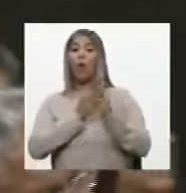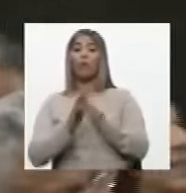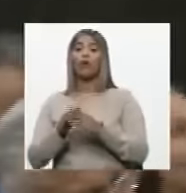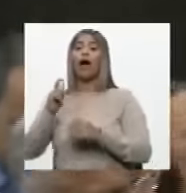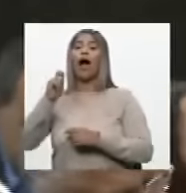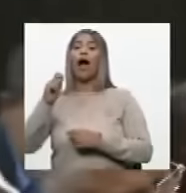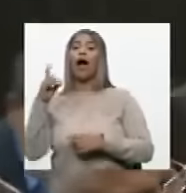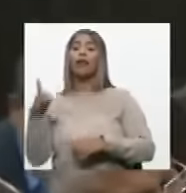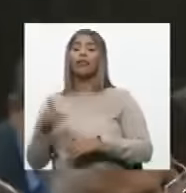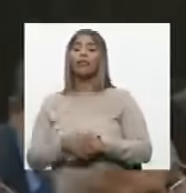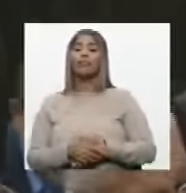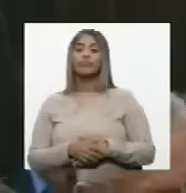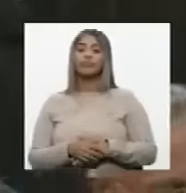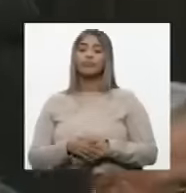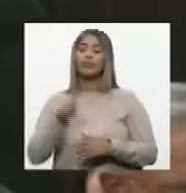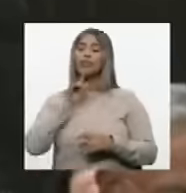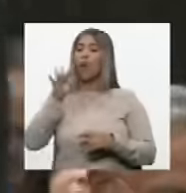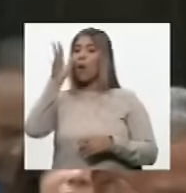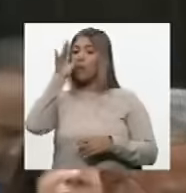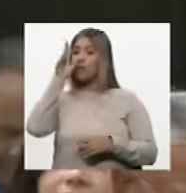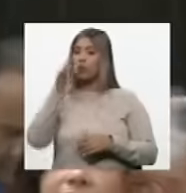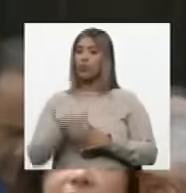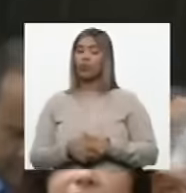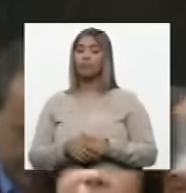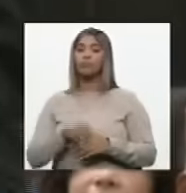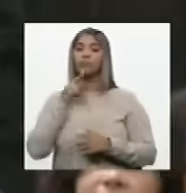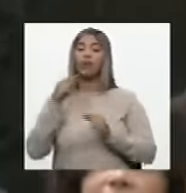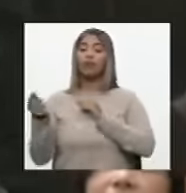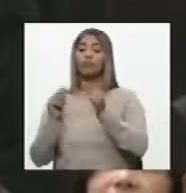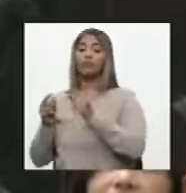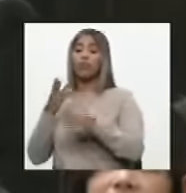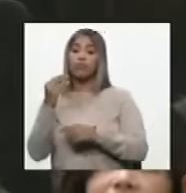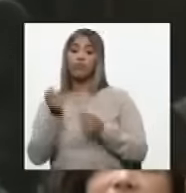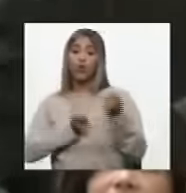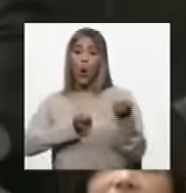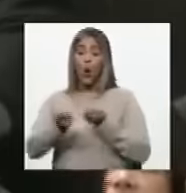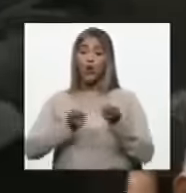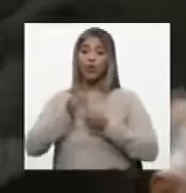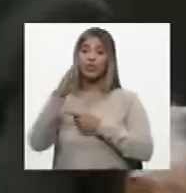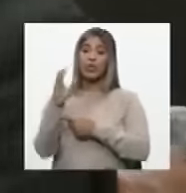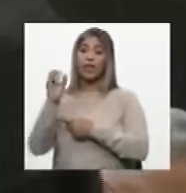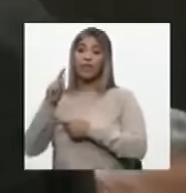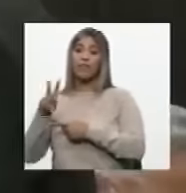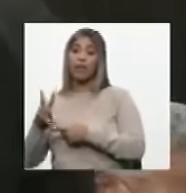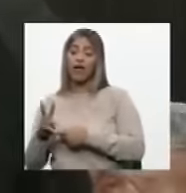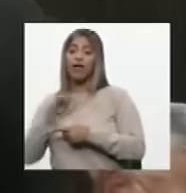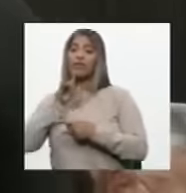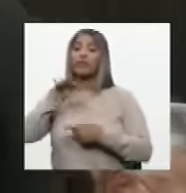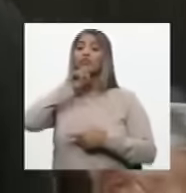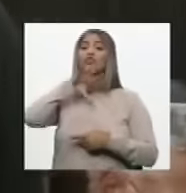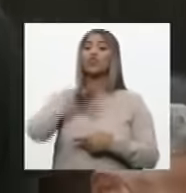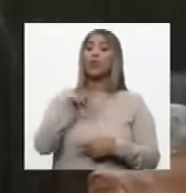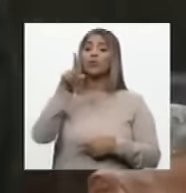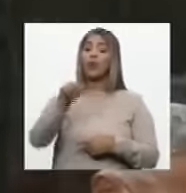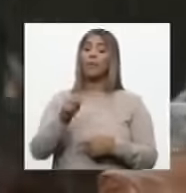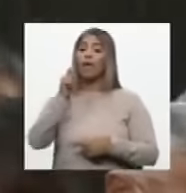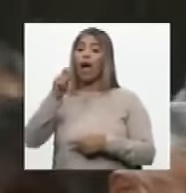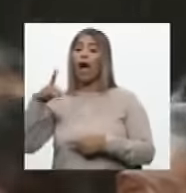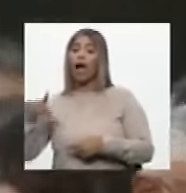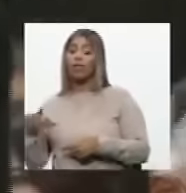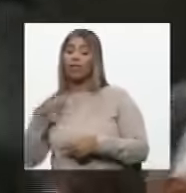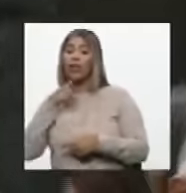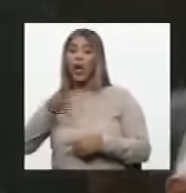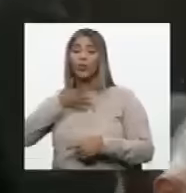Acción Democrática jugó al sabotaje. Hablamos mucho del control de la CTV y los históricos de Acción Democrática